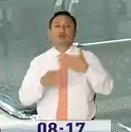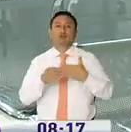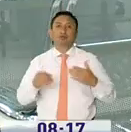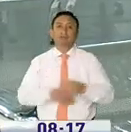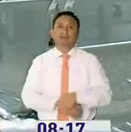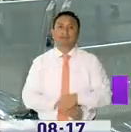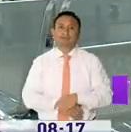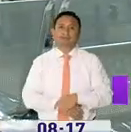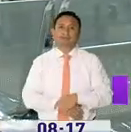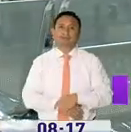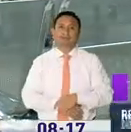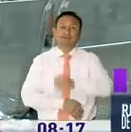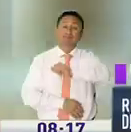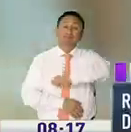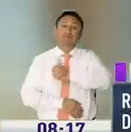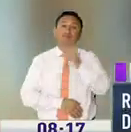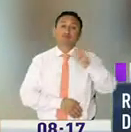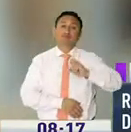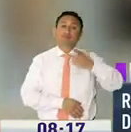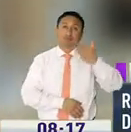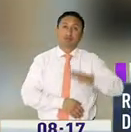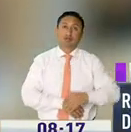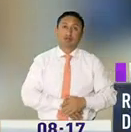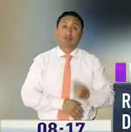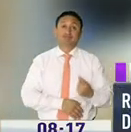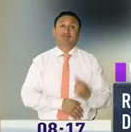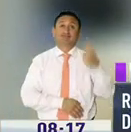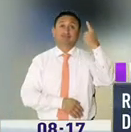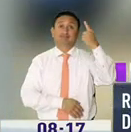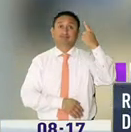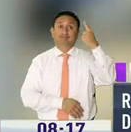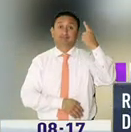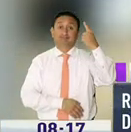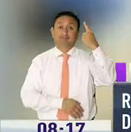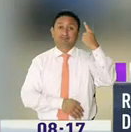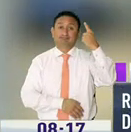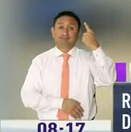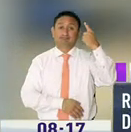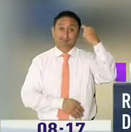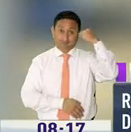los otros requerimientos, se ha habilitado el portal web